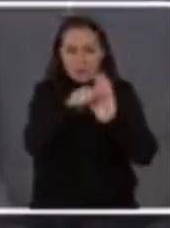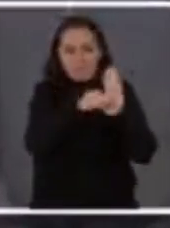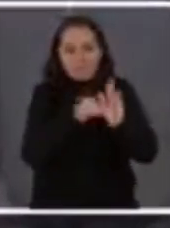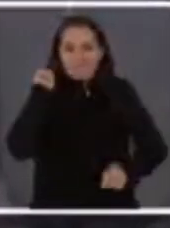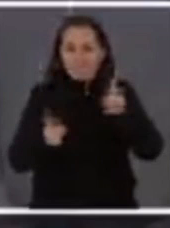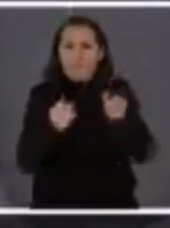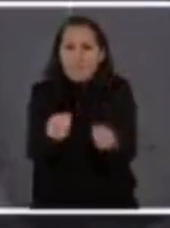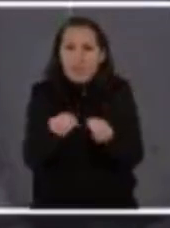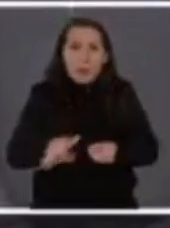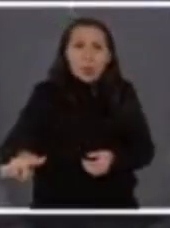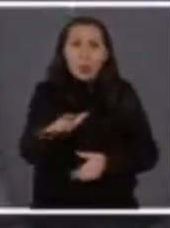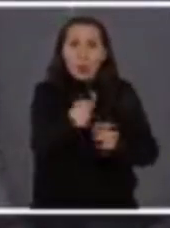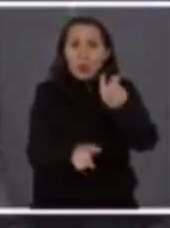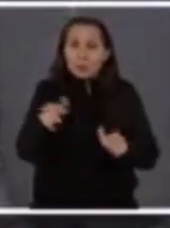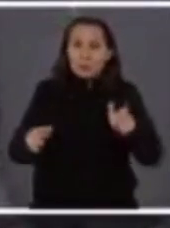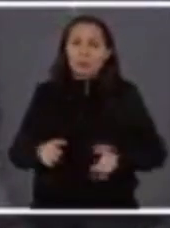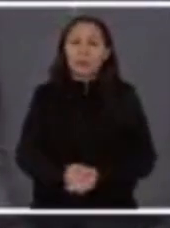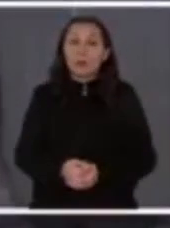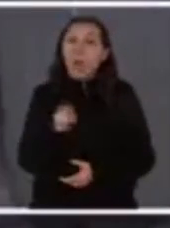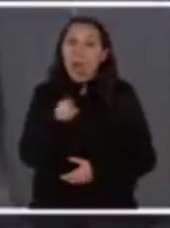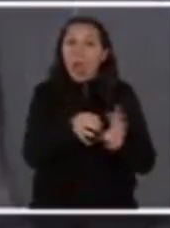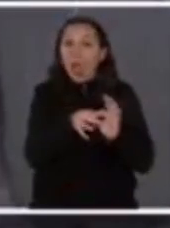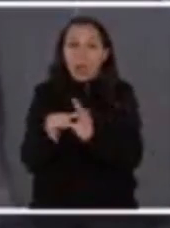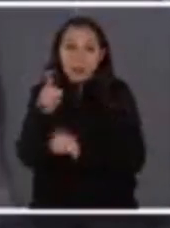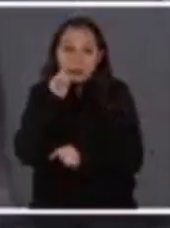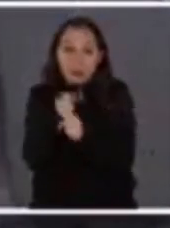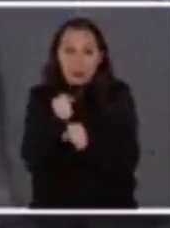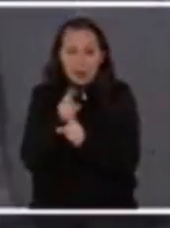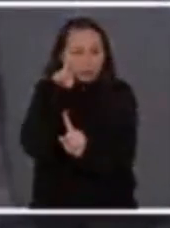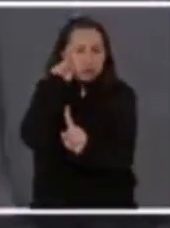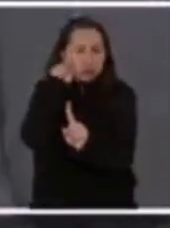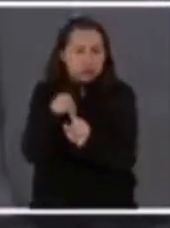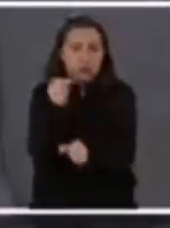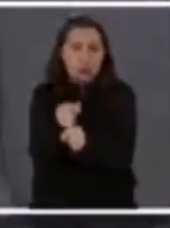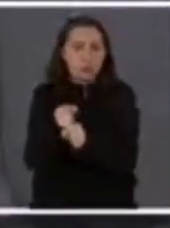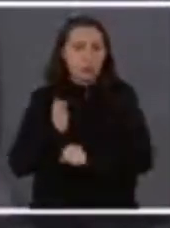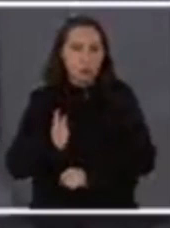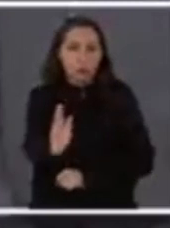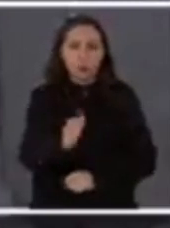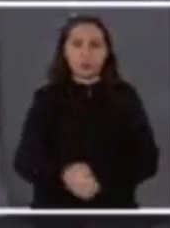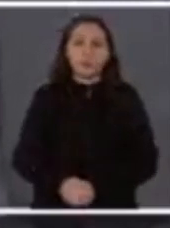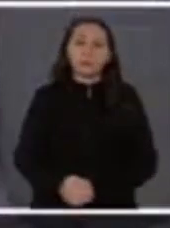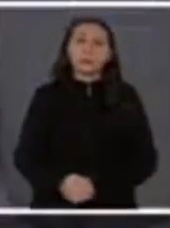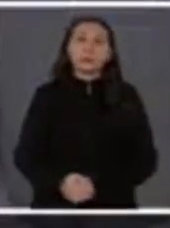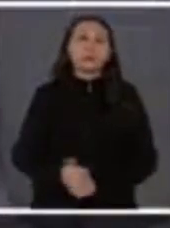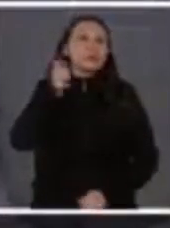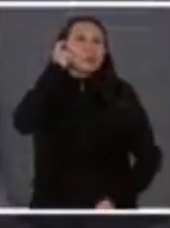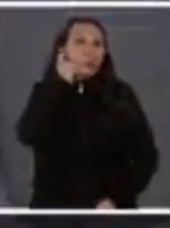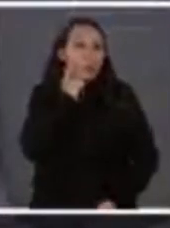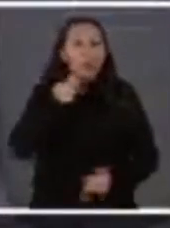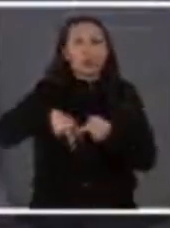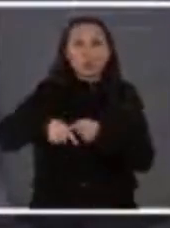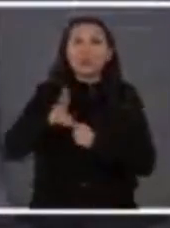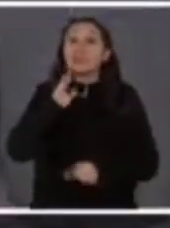en función del bien común de nuestra gente. Con esa lógica estamos trabajando, con esa lógica vamos a seguir trabajando. En la región de O'Higgins, del